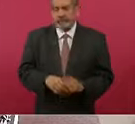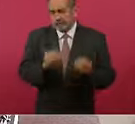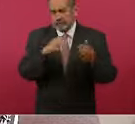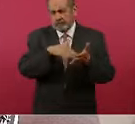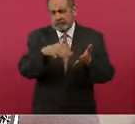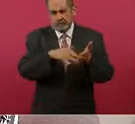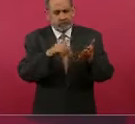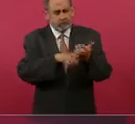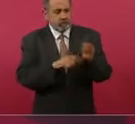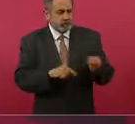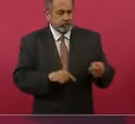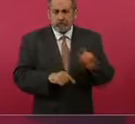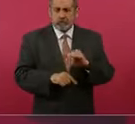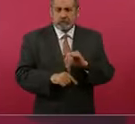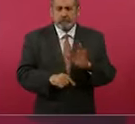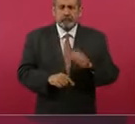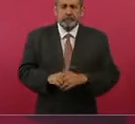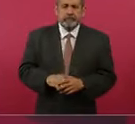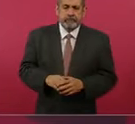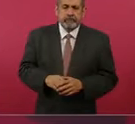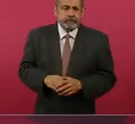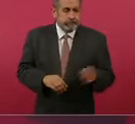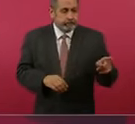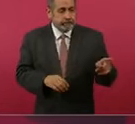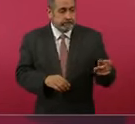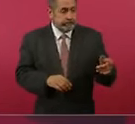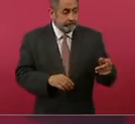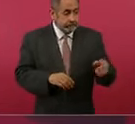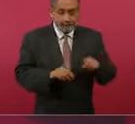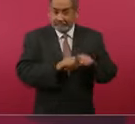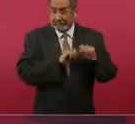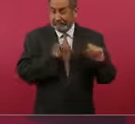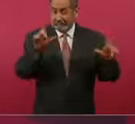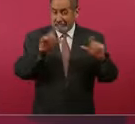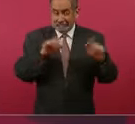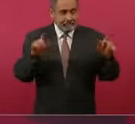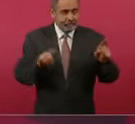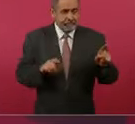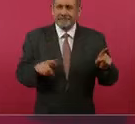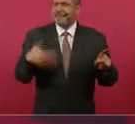muchos, pero nos ayudan bastante